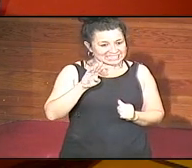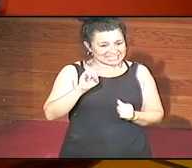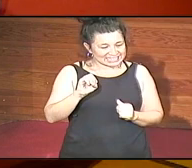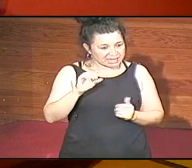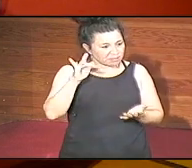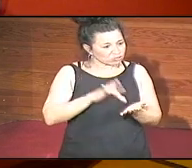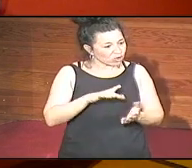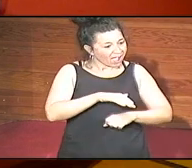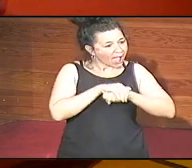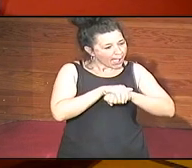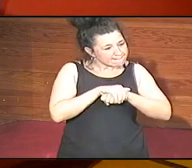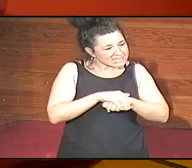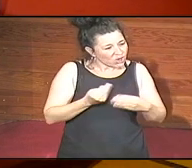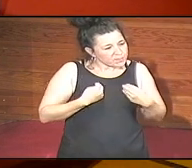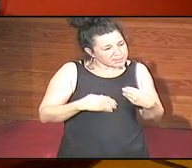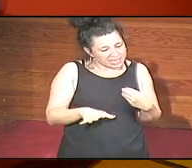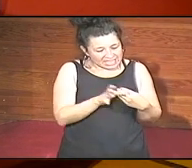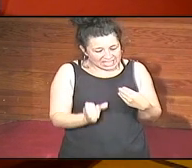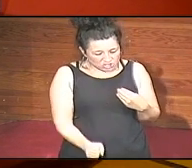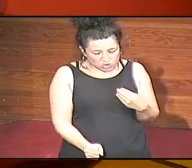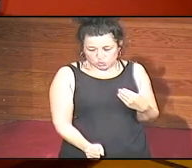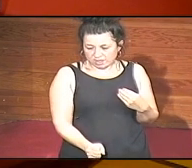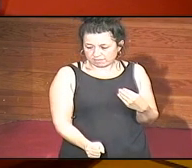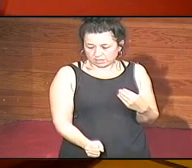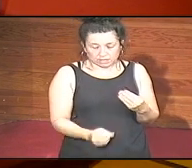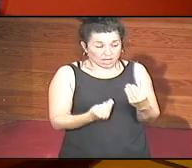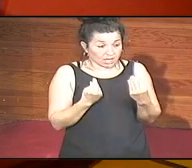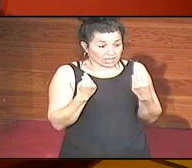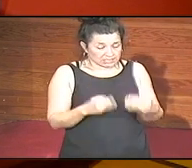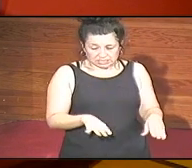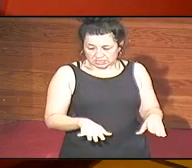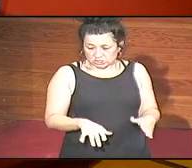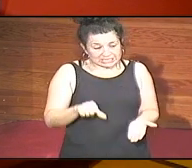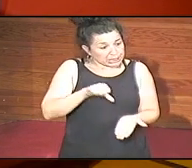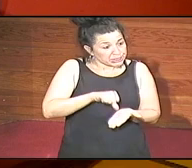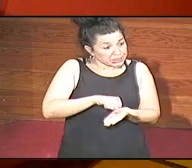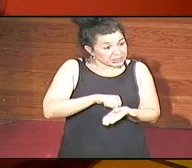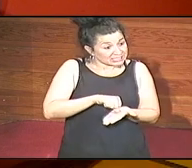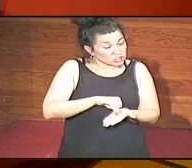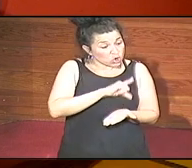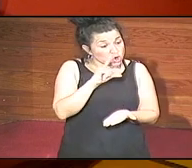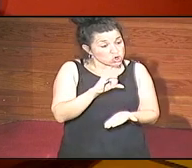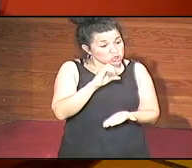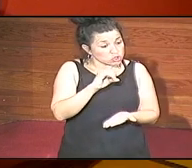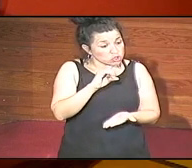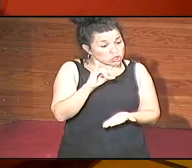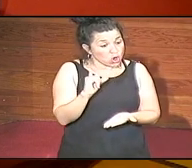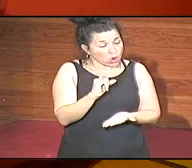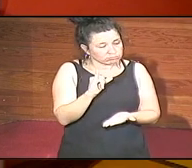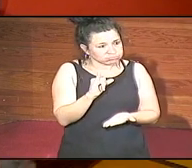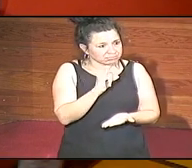sudáfrica que se vuelve una historia tremenda es esto es el centro de johannesburgo es ahí donde vivía y las